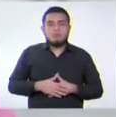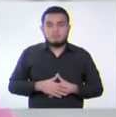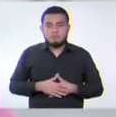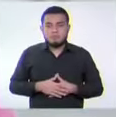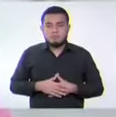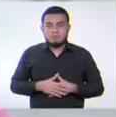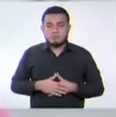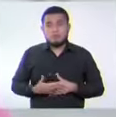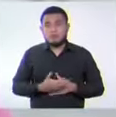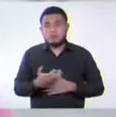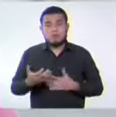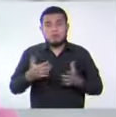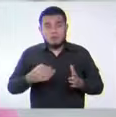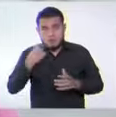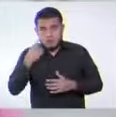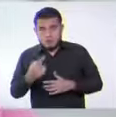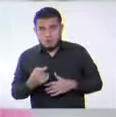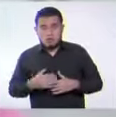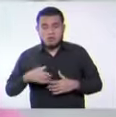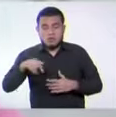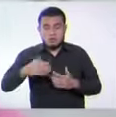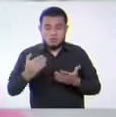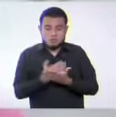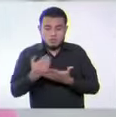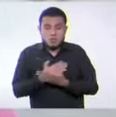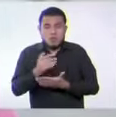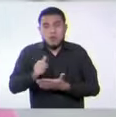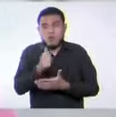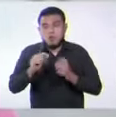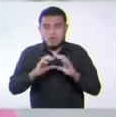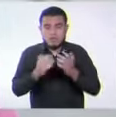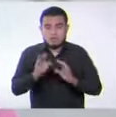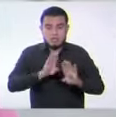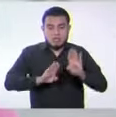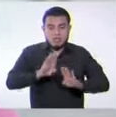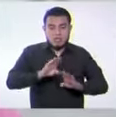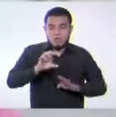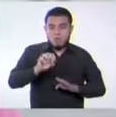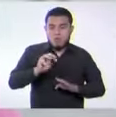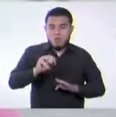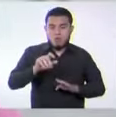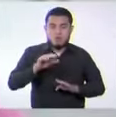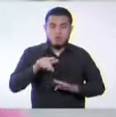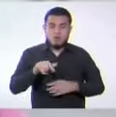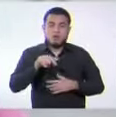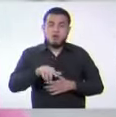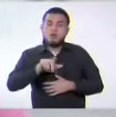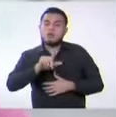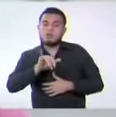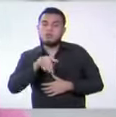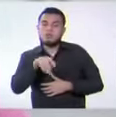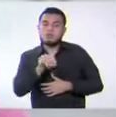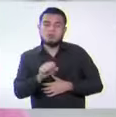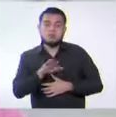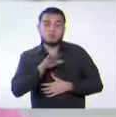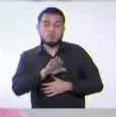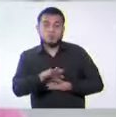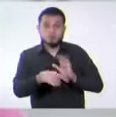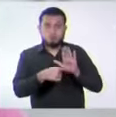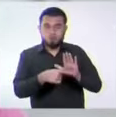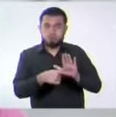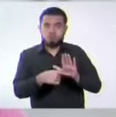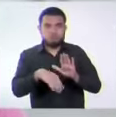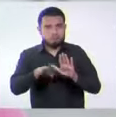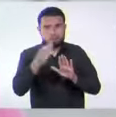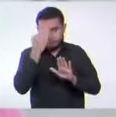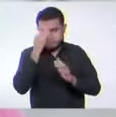Como lo habíamos mencionado, estudiaremos otro tipo de biomolécula, siendo los lípidos, cuya característica más